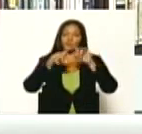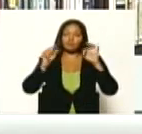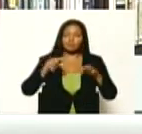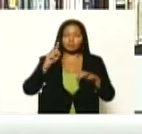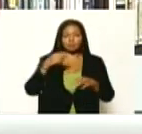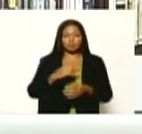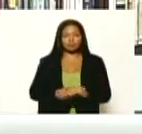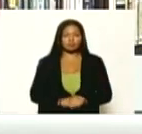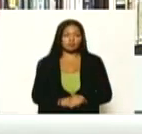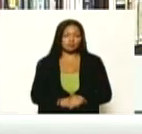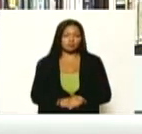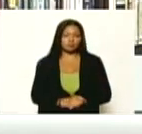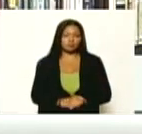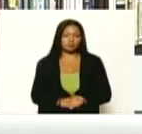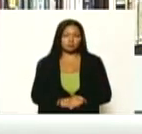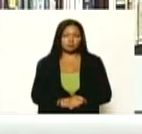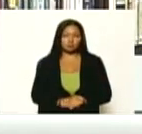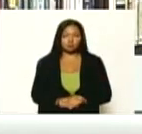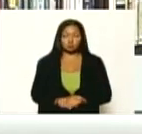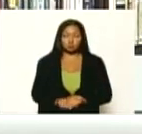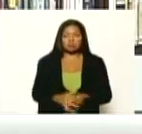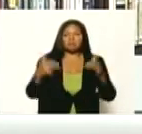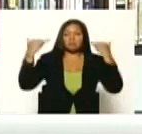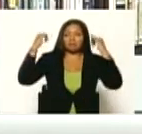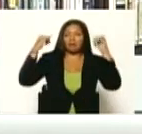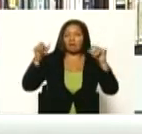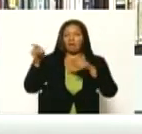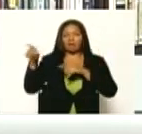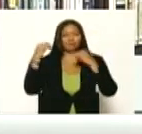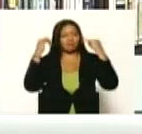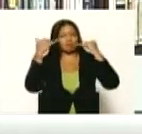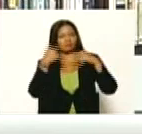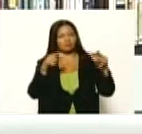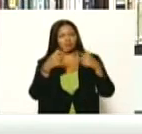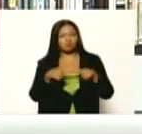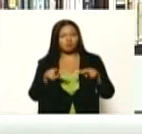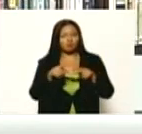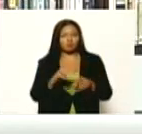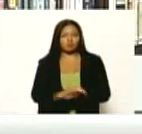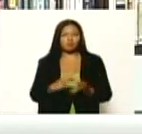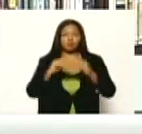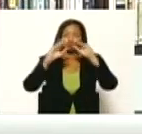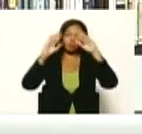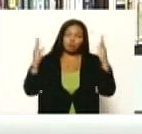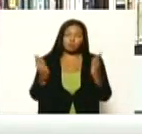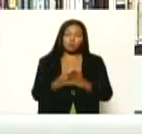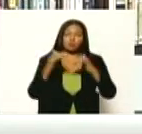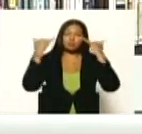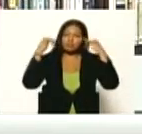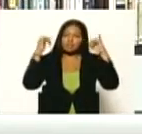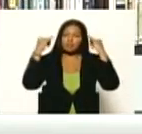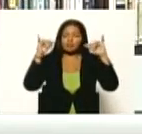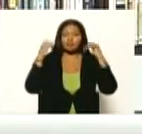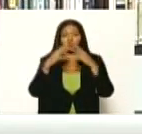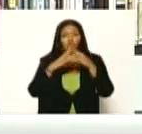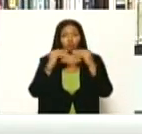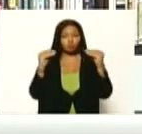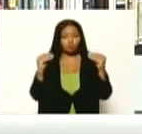rumba. Rumba para aquí, rumba para allá. Todo el mundo celebrando todo.